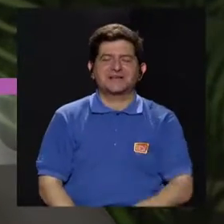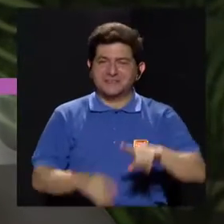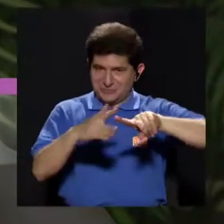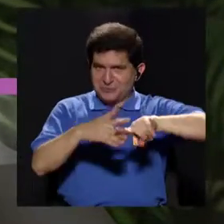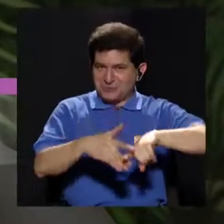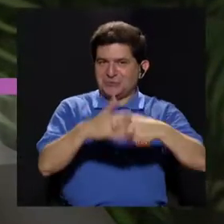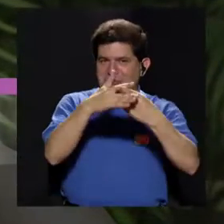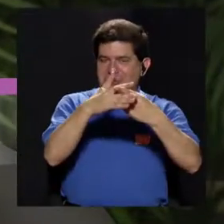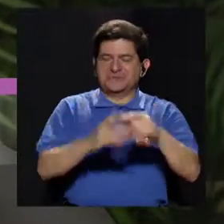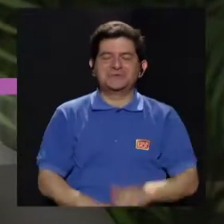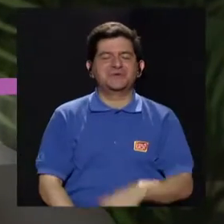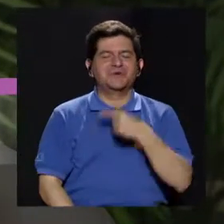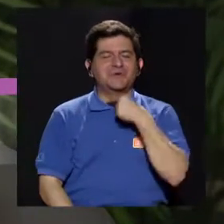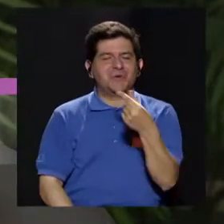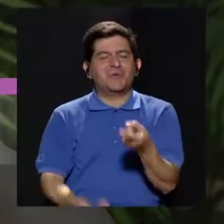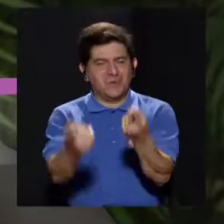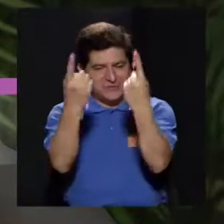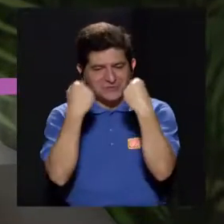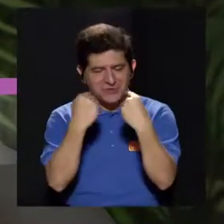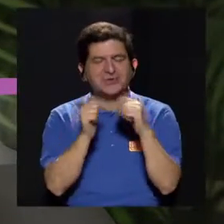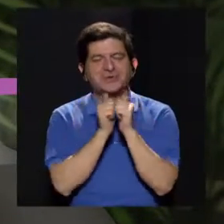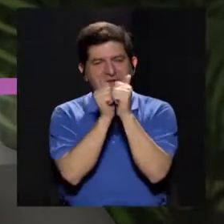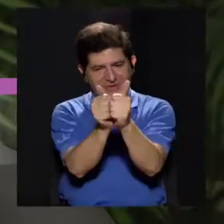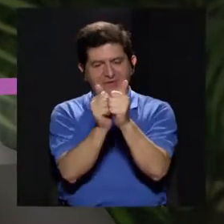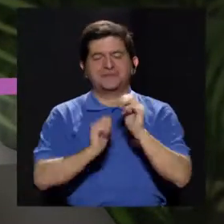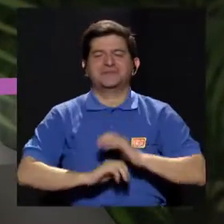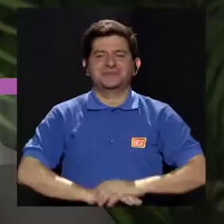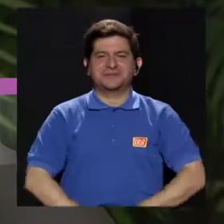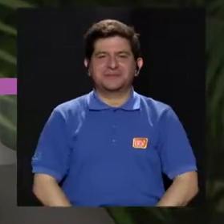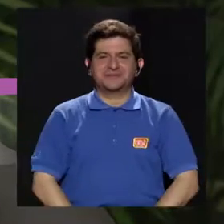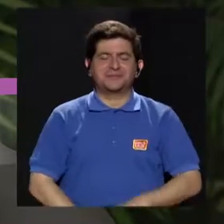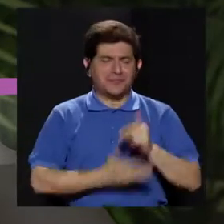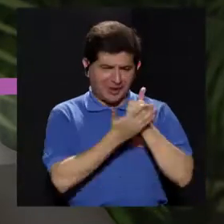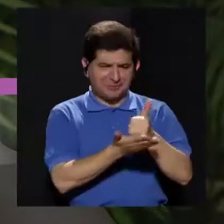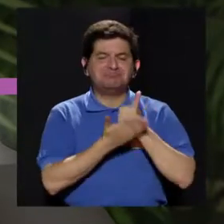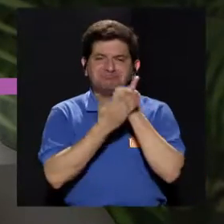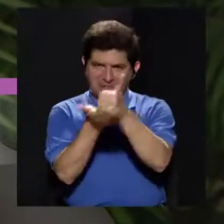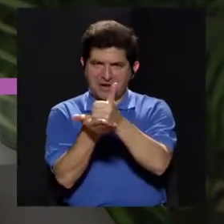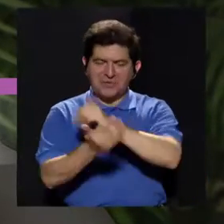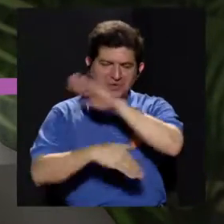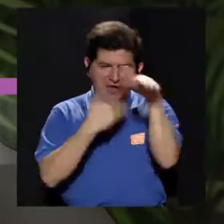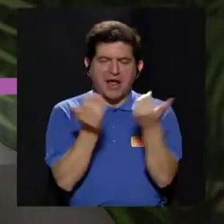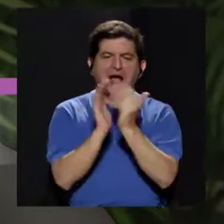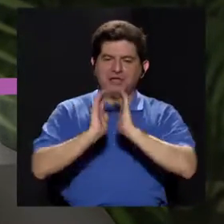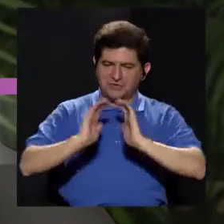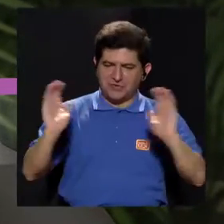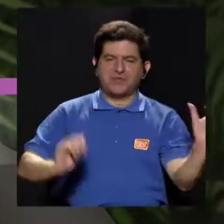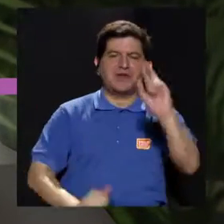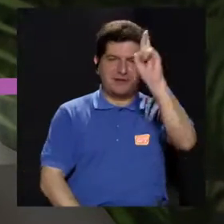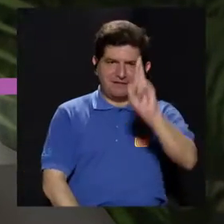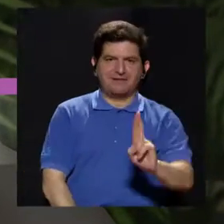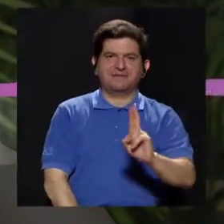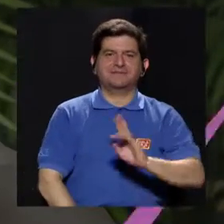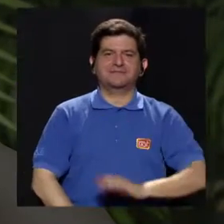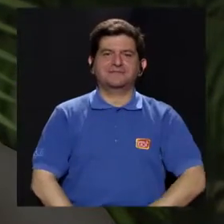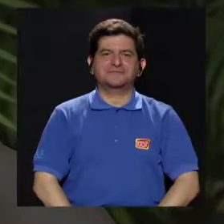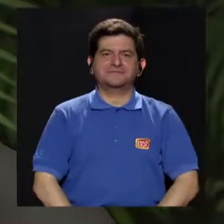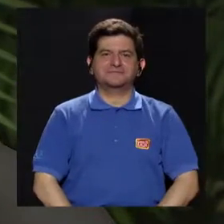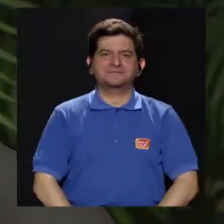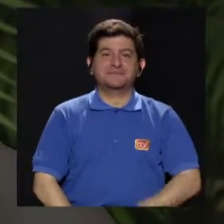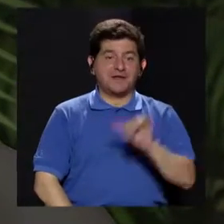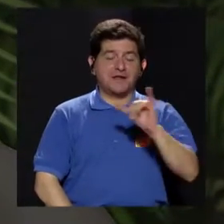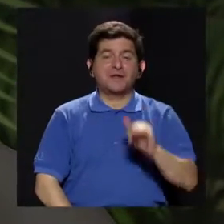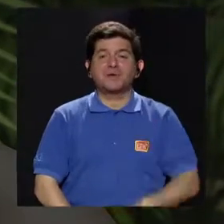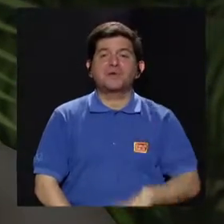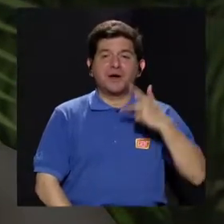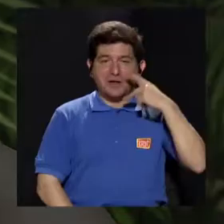por la introducción. Un gusto estar aquí con ustedes, ayudando a toda la niñez costarricense